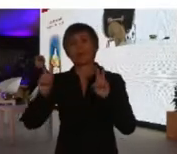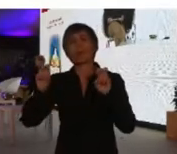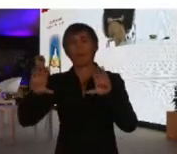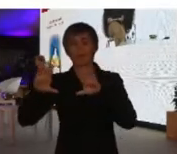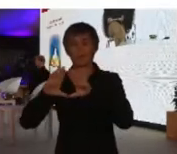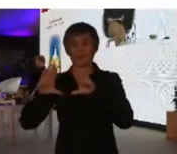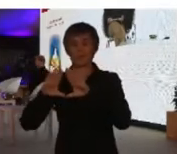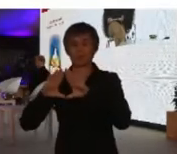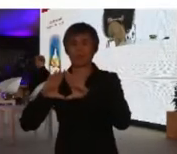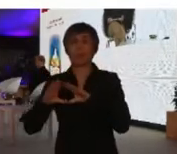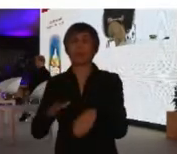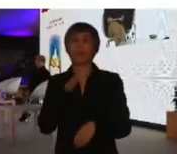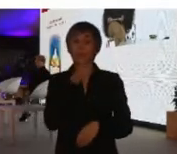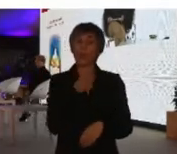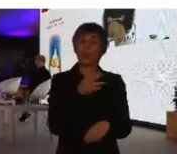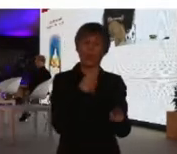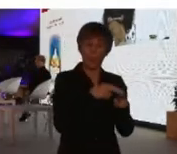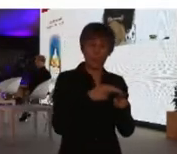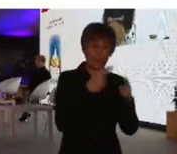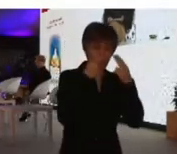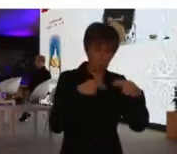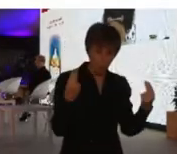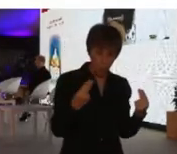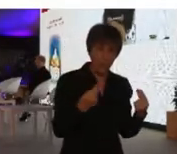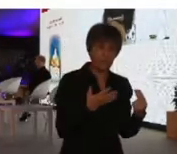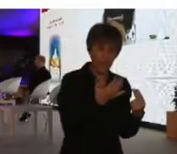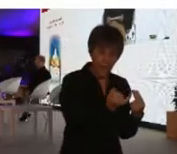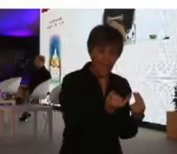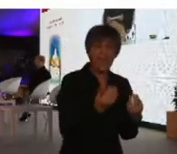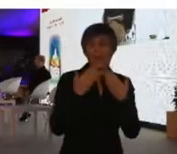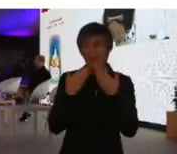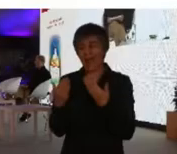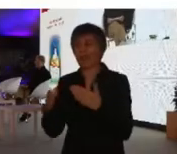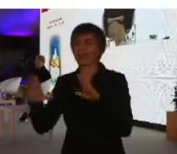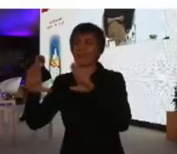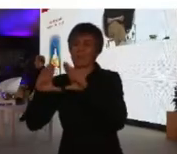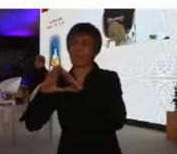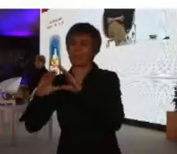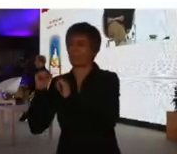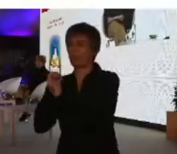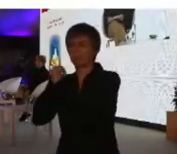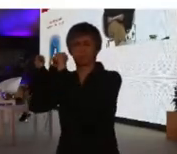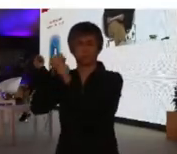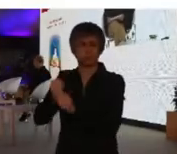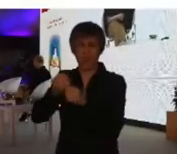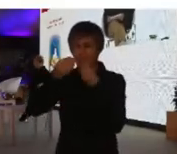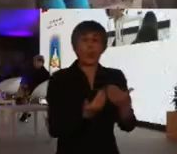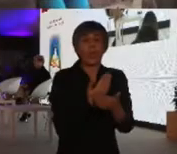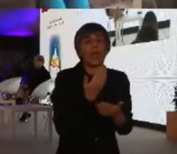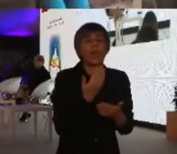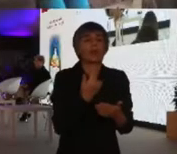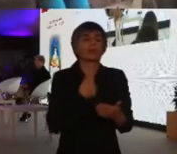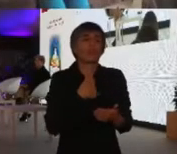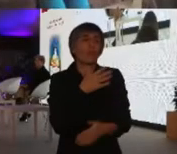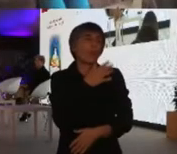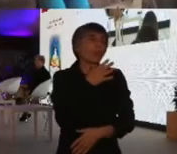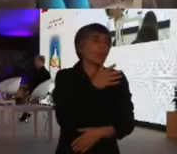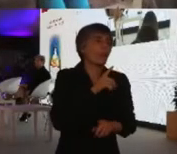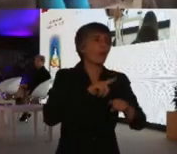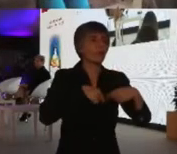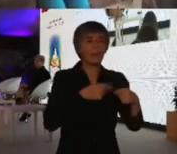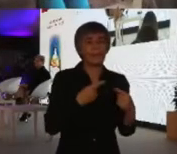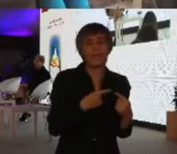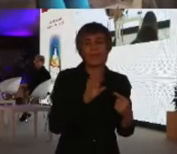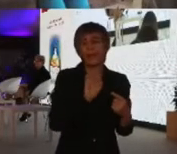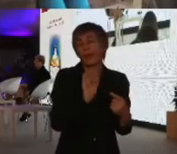existen porque hay un feminismo que tiene mucha historia, que tiene 3 siglos detrás, y en esos 3 siglos ha hecho